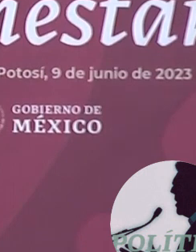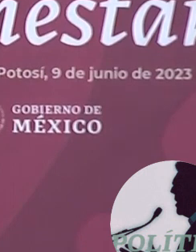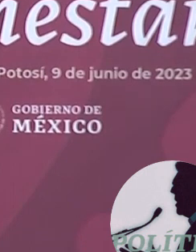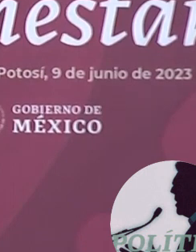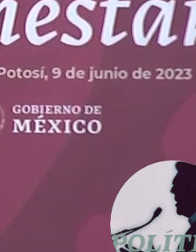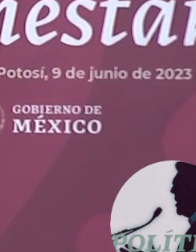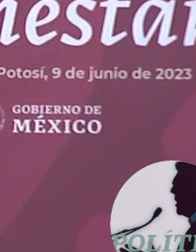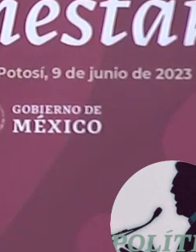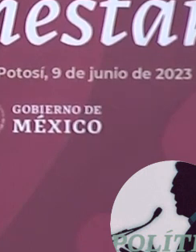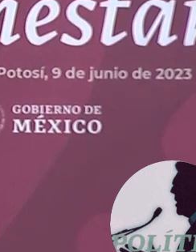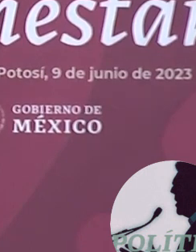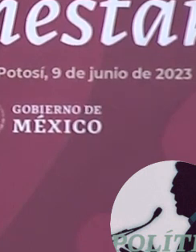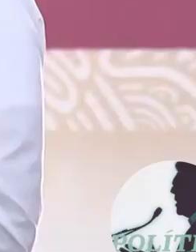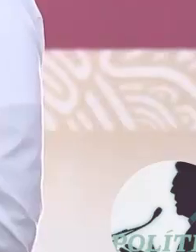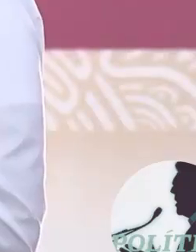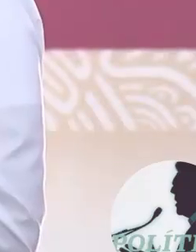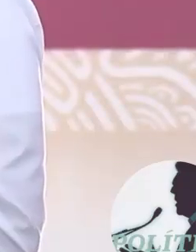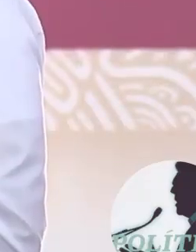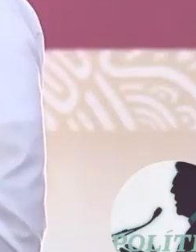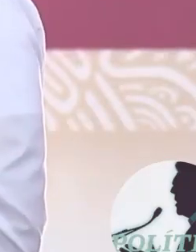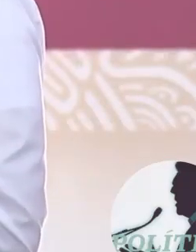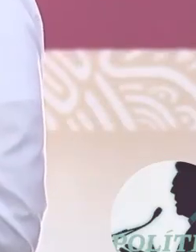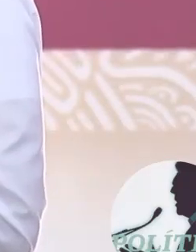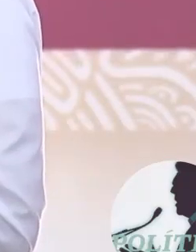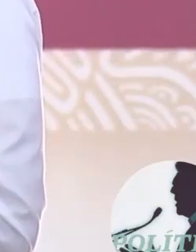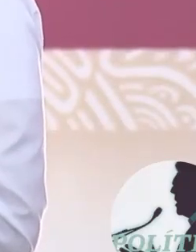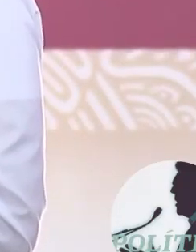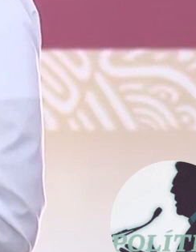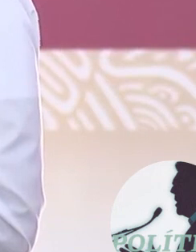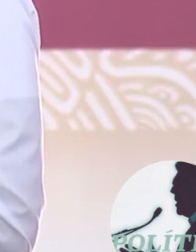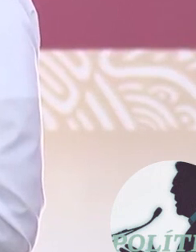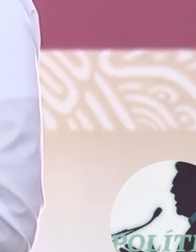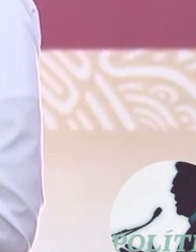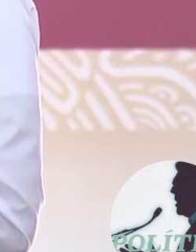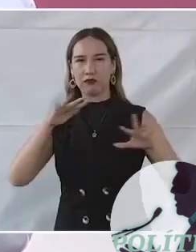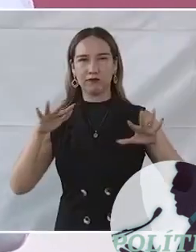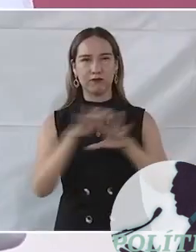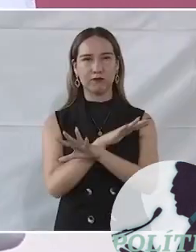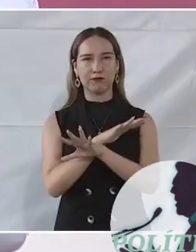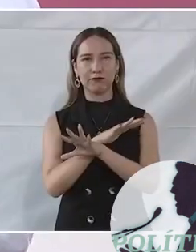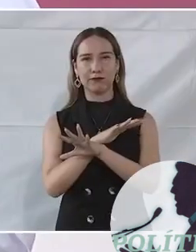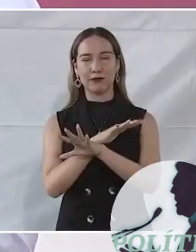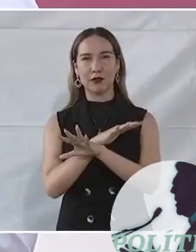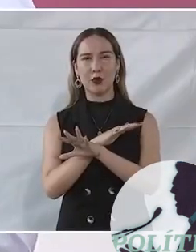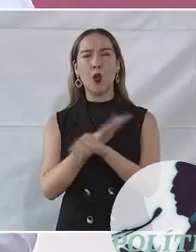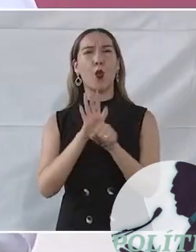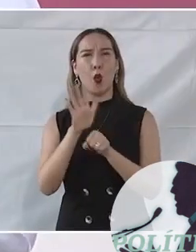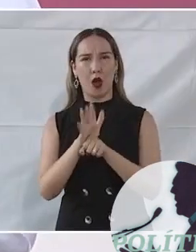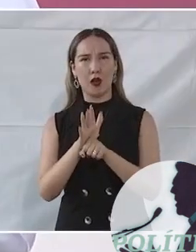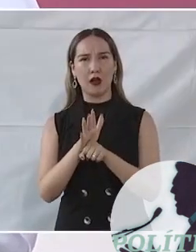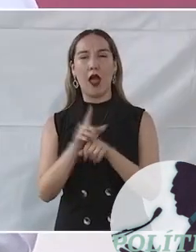queda fuera. El signo más evidente e importante de la transformación que vive México son los programas para el